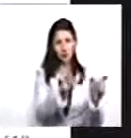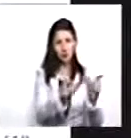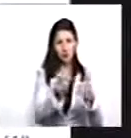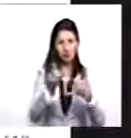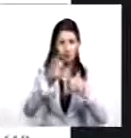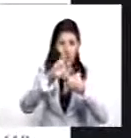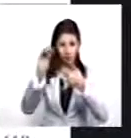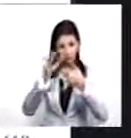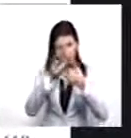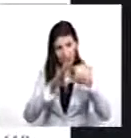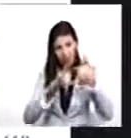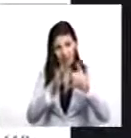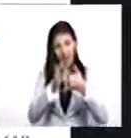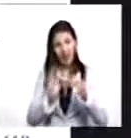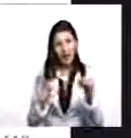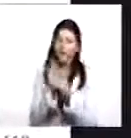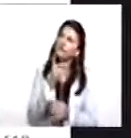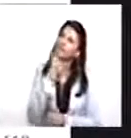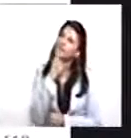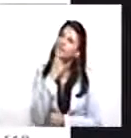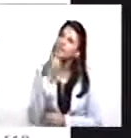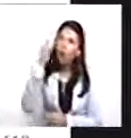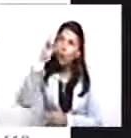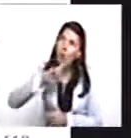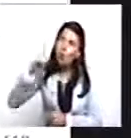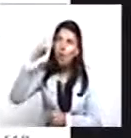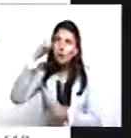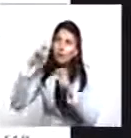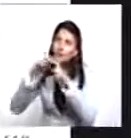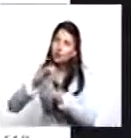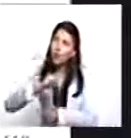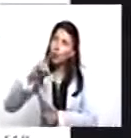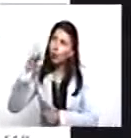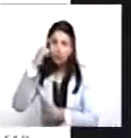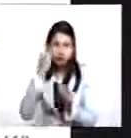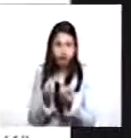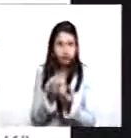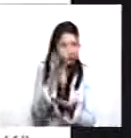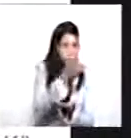atlántica tengan una energía alternativa, o sea, tengan